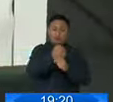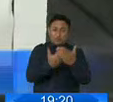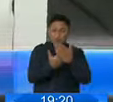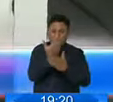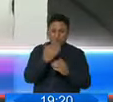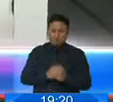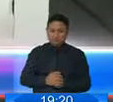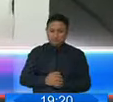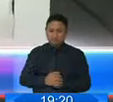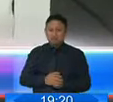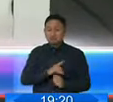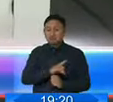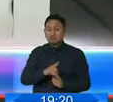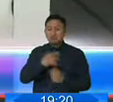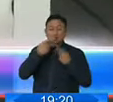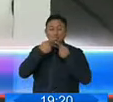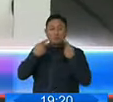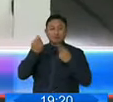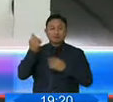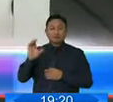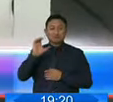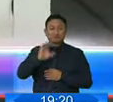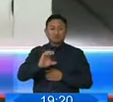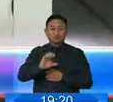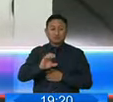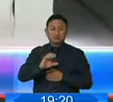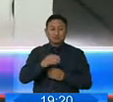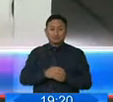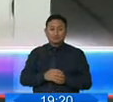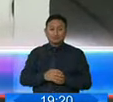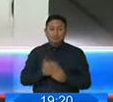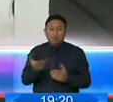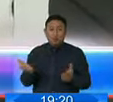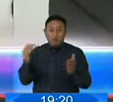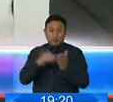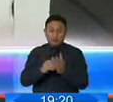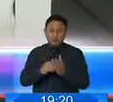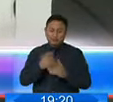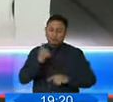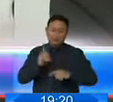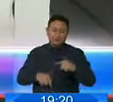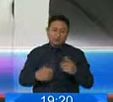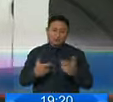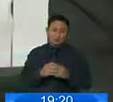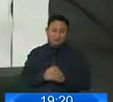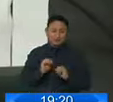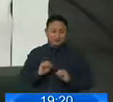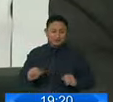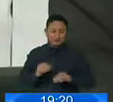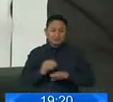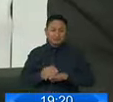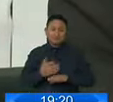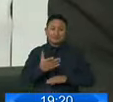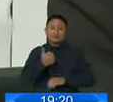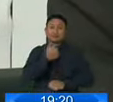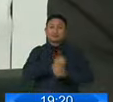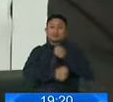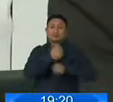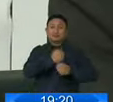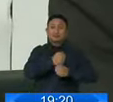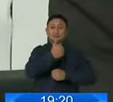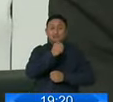Definitivamente la inversión pública pues es algo que no se va a poder repetir porque simplemente pues se nos pasó la mano en los últimos 10